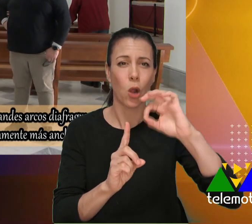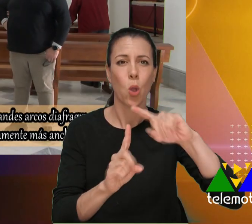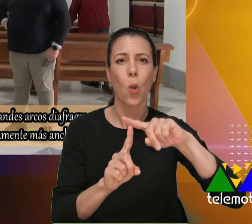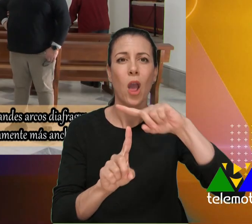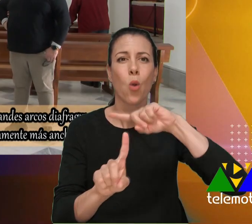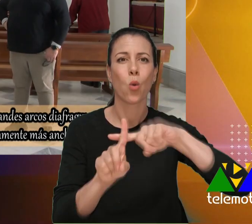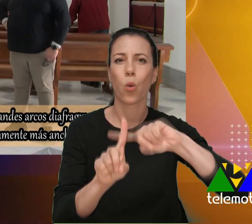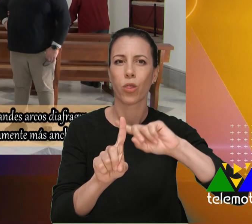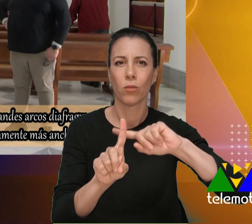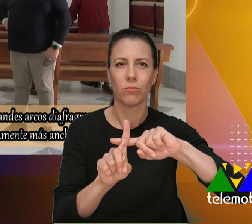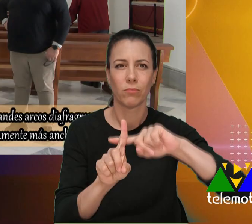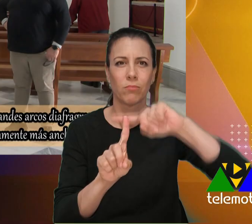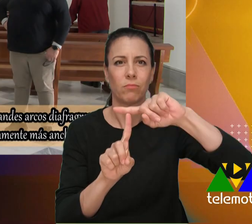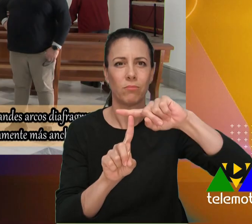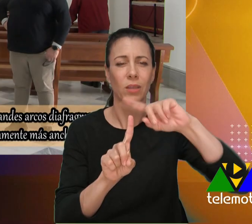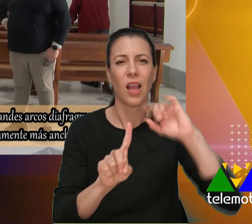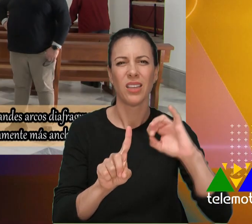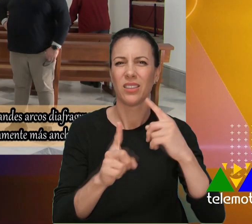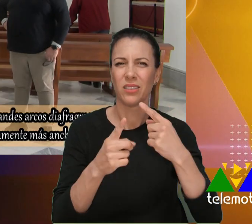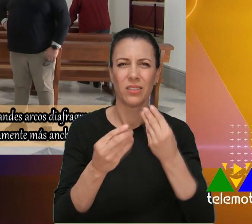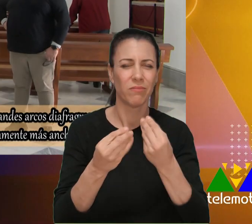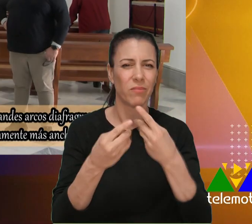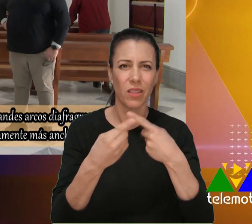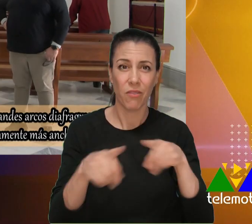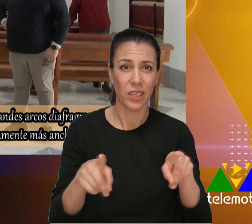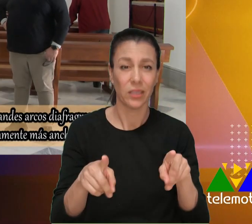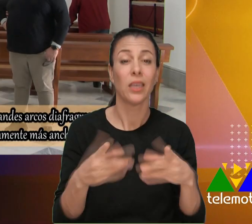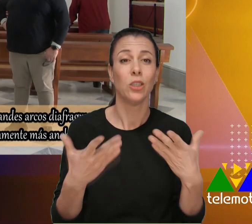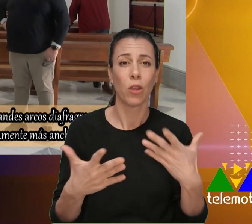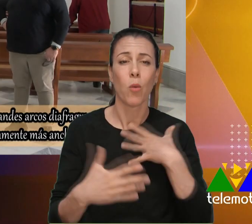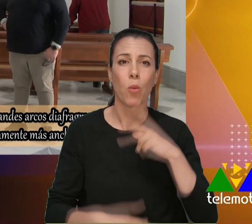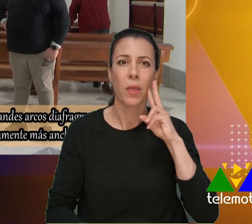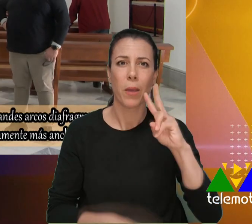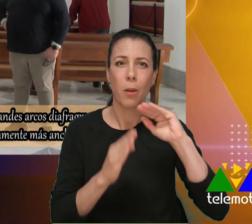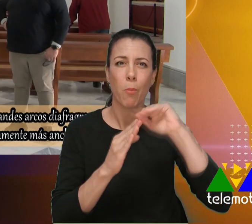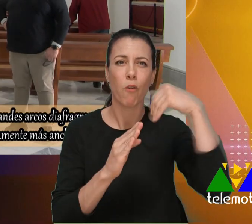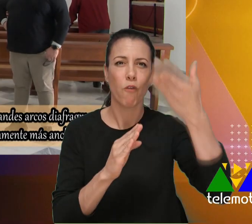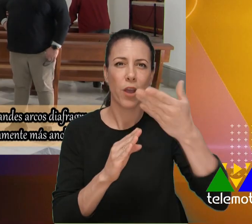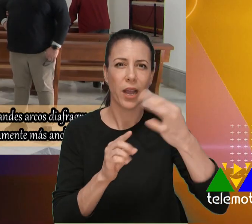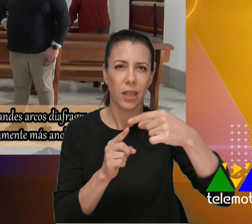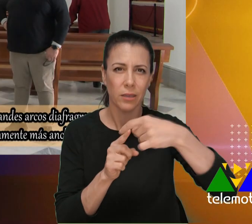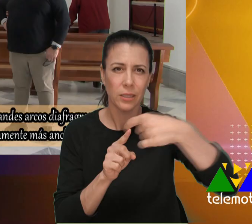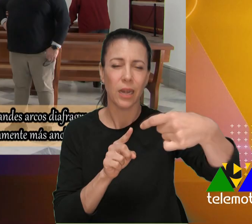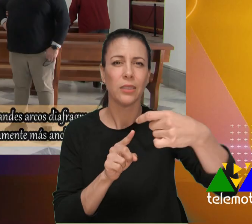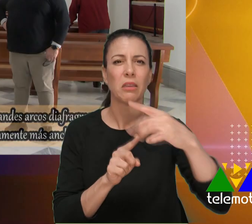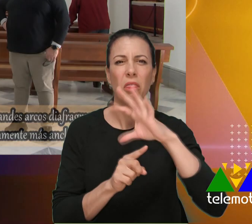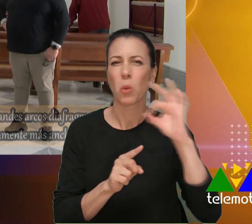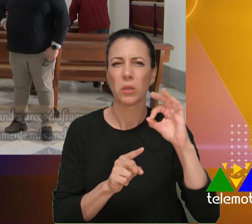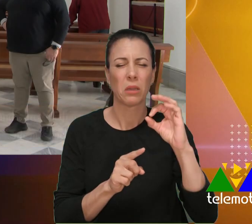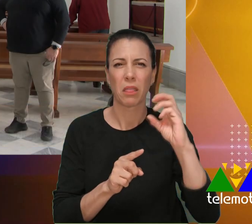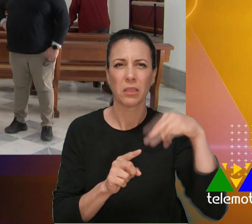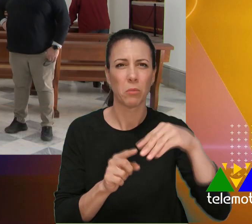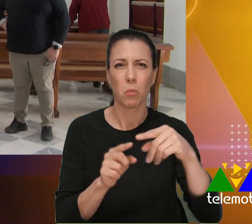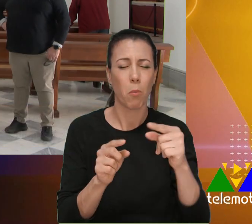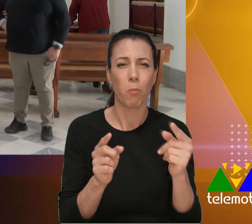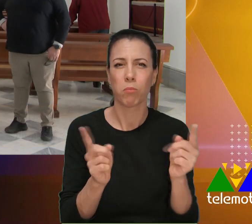Porque está muy poco diferenciada, es decir, tiene muy poco saliente. Se puede ver por fuera que tiene un saliente de 50 centímetros a un metro, no llega